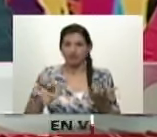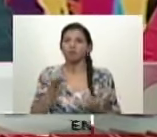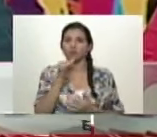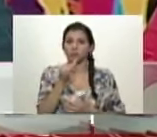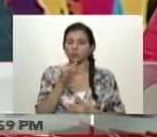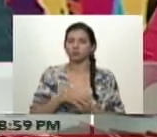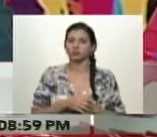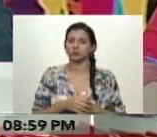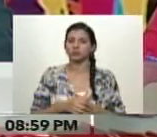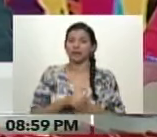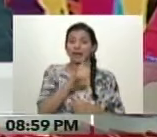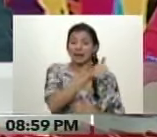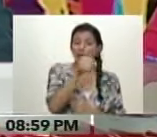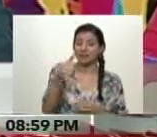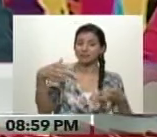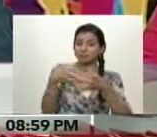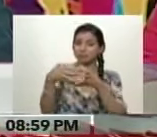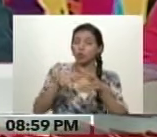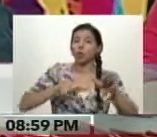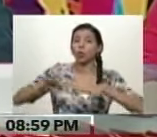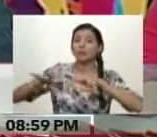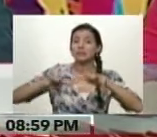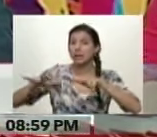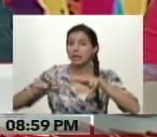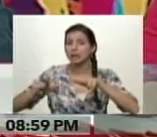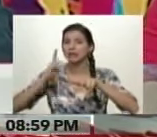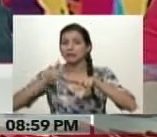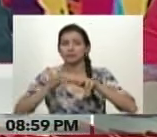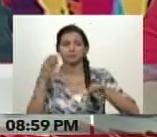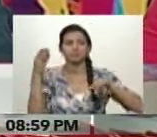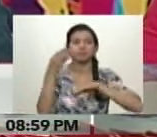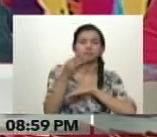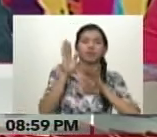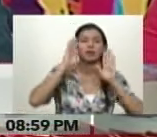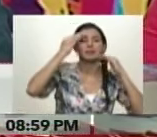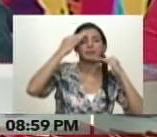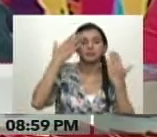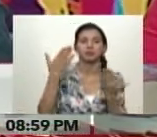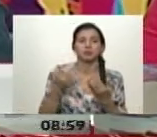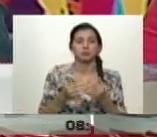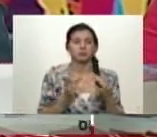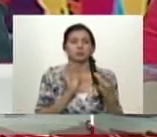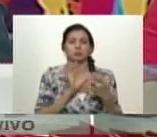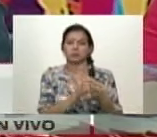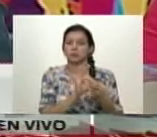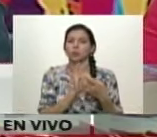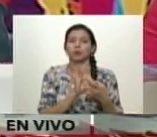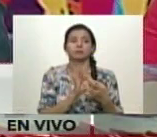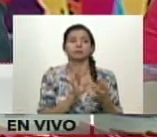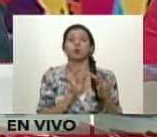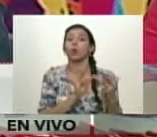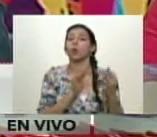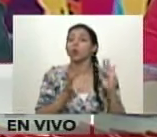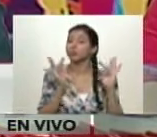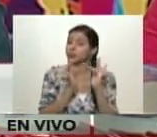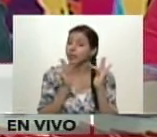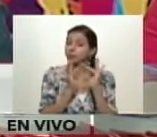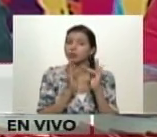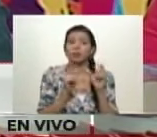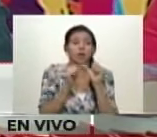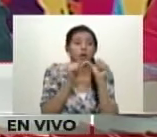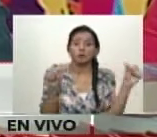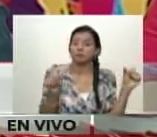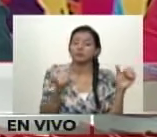Y cada VC de mi parroquia debe atender y mantener la inscripción permanente,